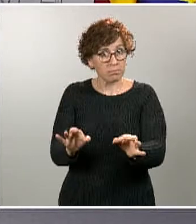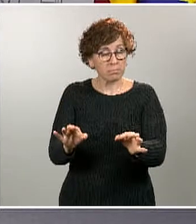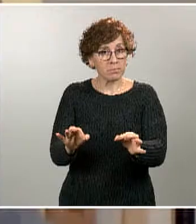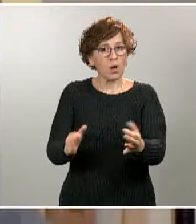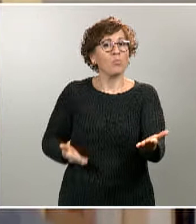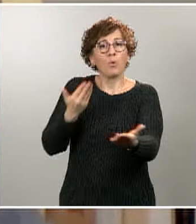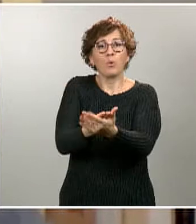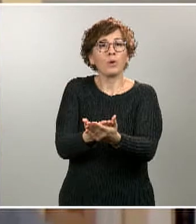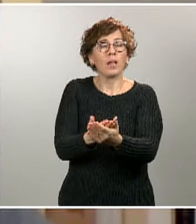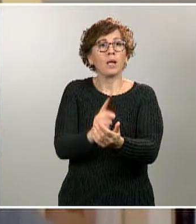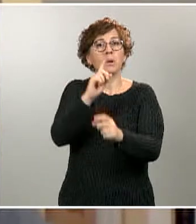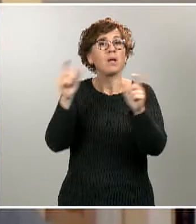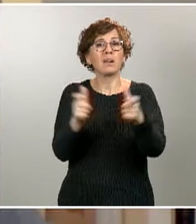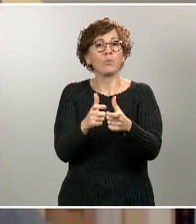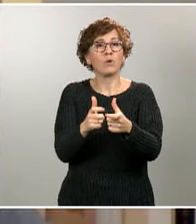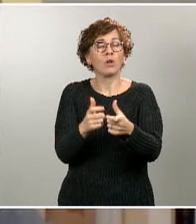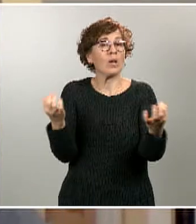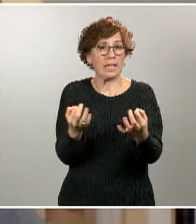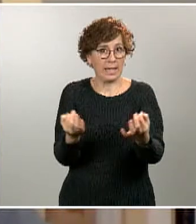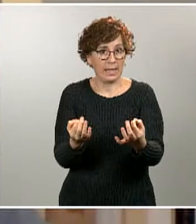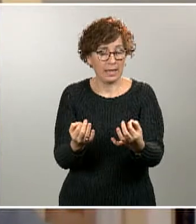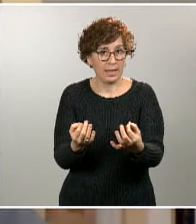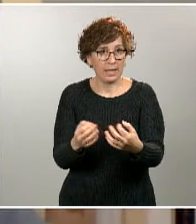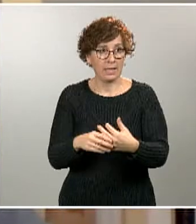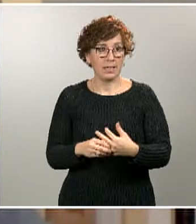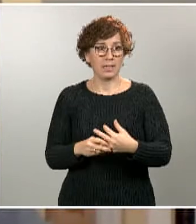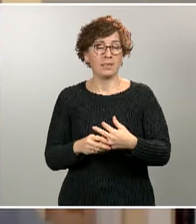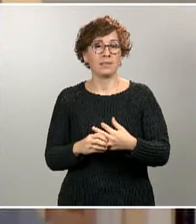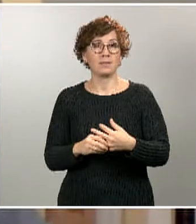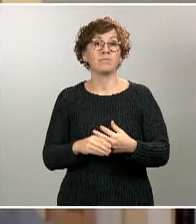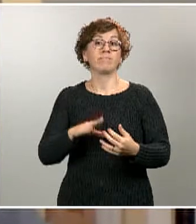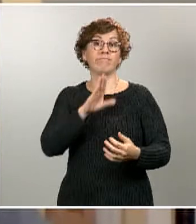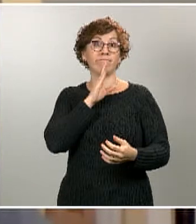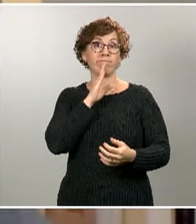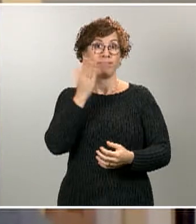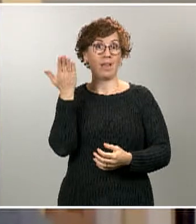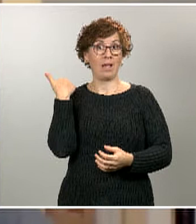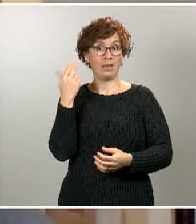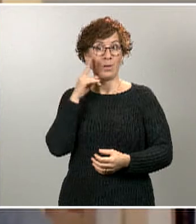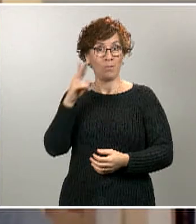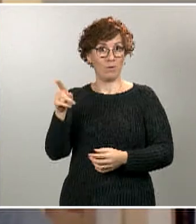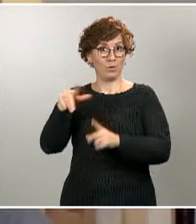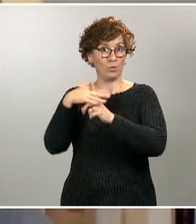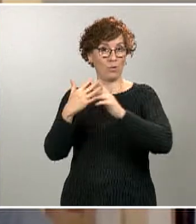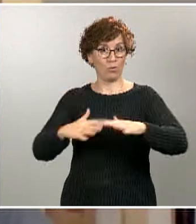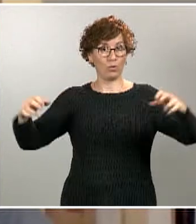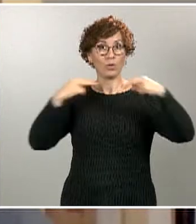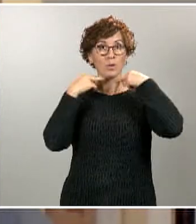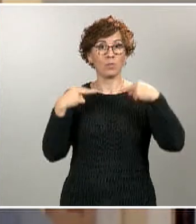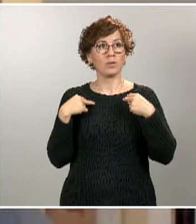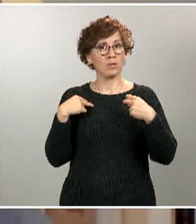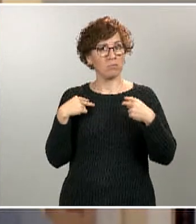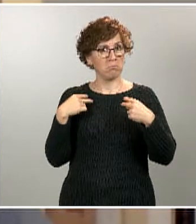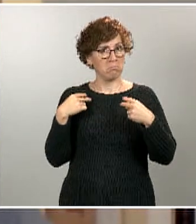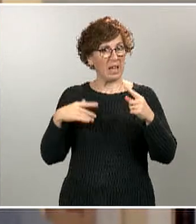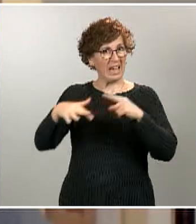primera reunión el Gobierno? Y si después de lo que vimos ayer en el Congreso de los Diputados hay un clima de confianza necesario